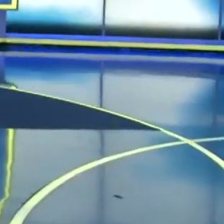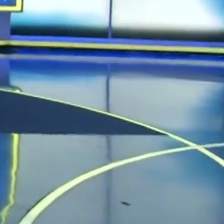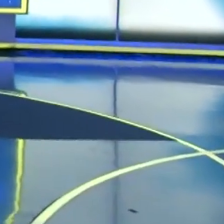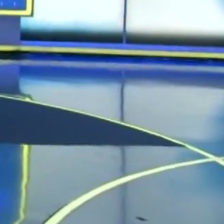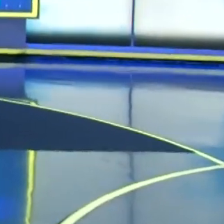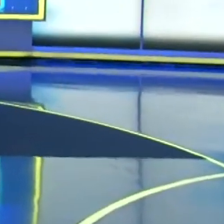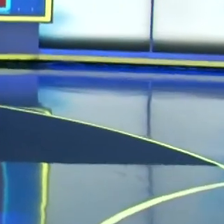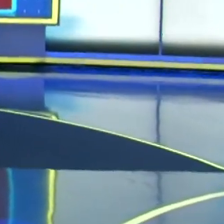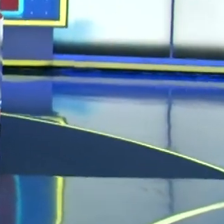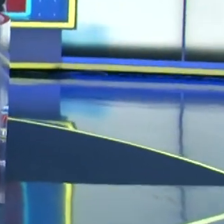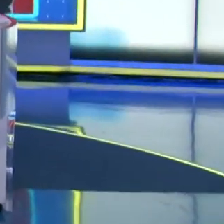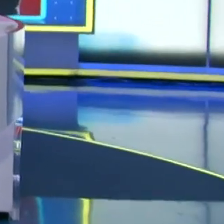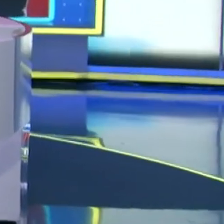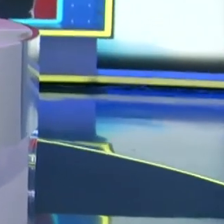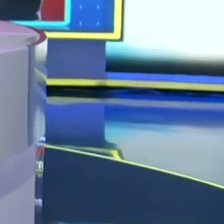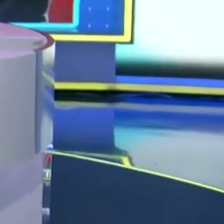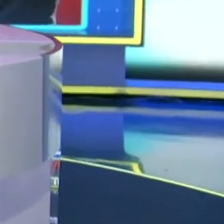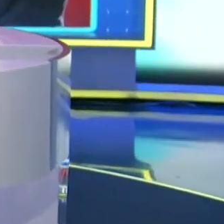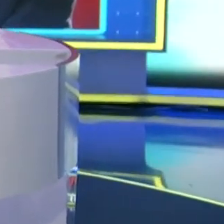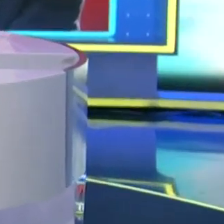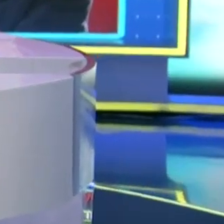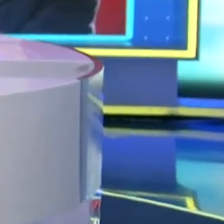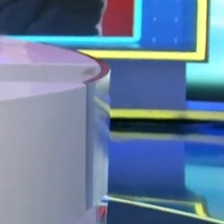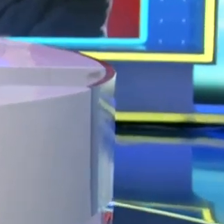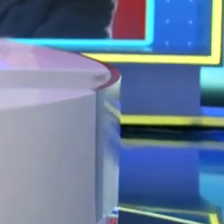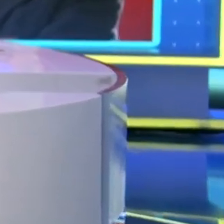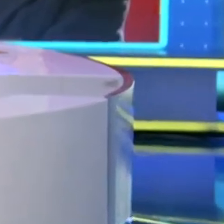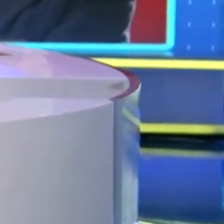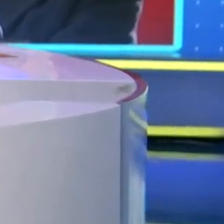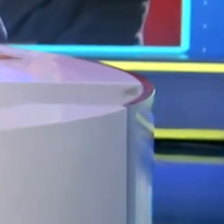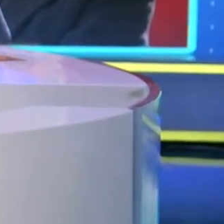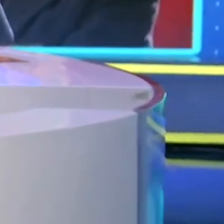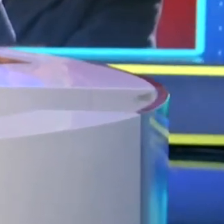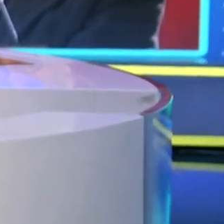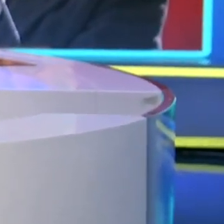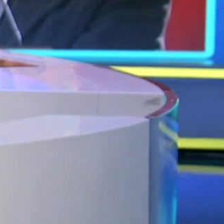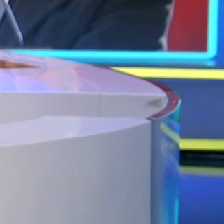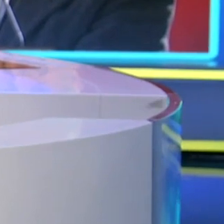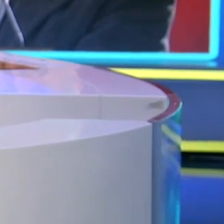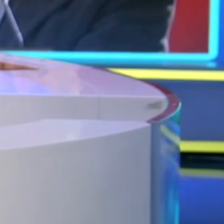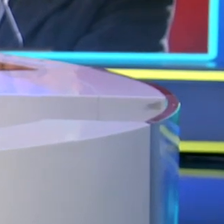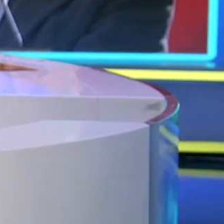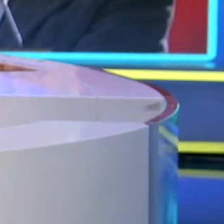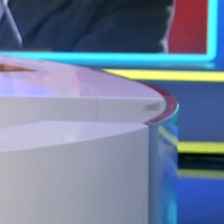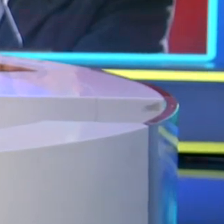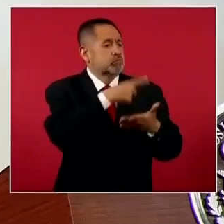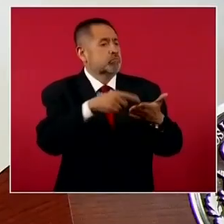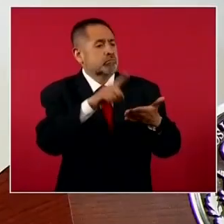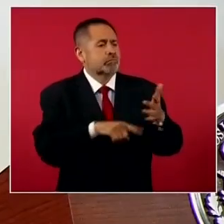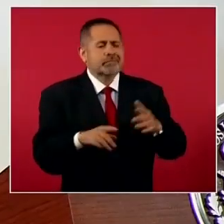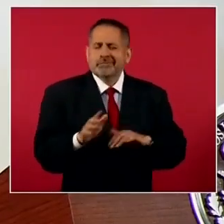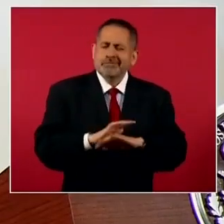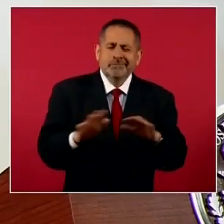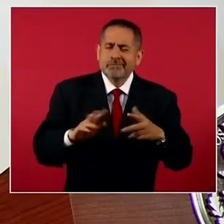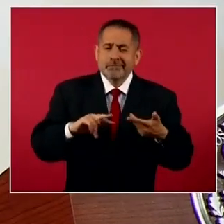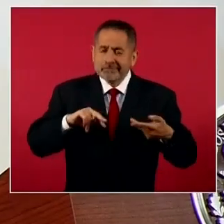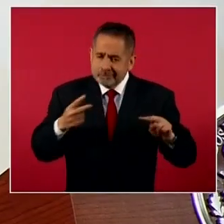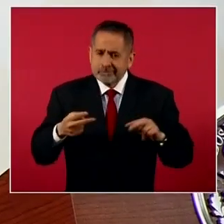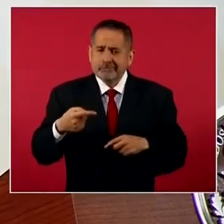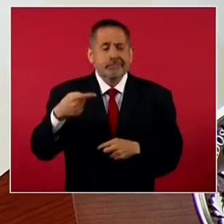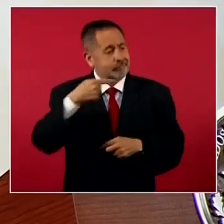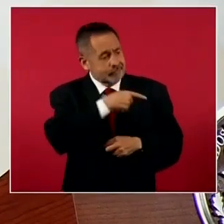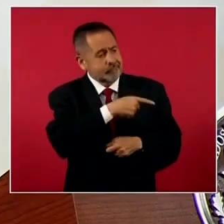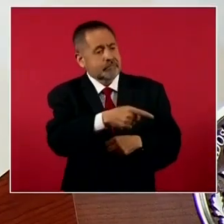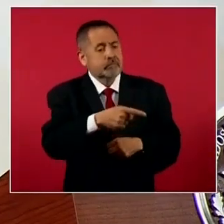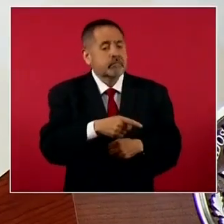El presidente López Obrador le restó importancia a la negativa del secretario de la Defensa Nacional de comparecer ante la Cámara de Diputados para hablar sobre el hackeo